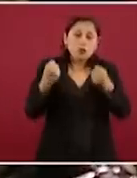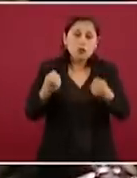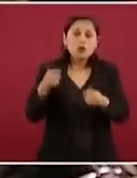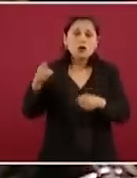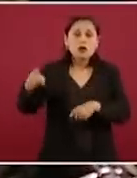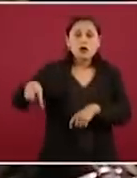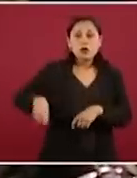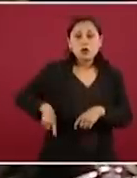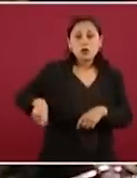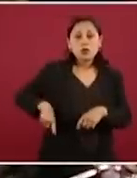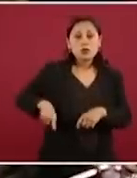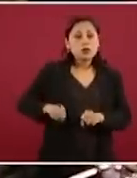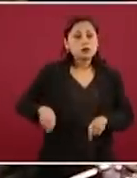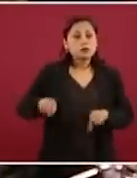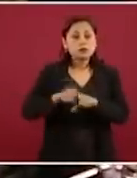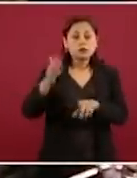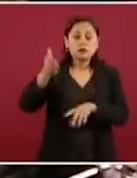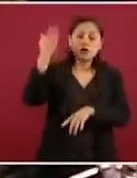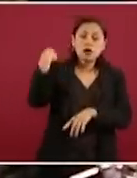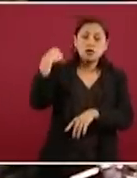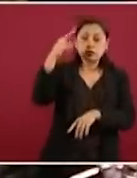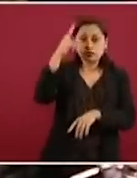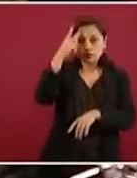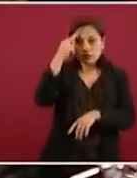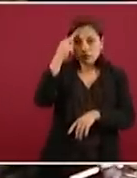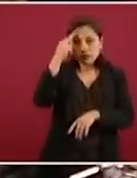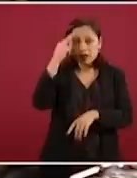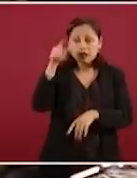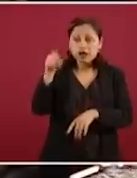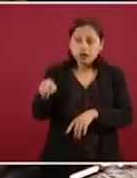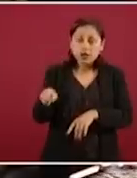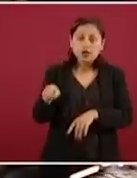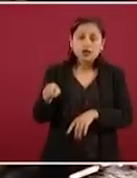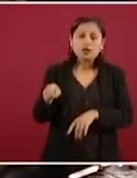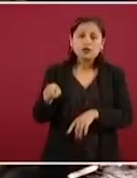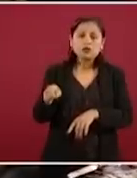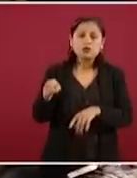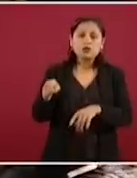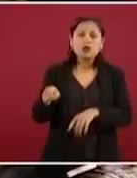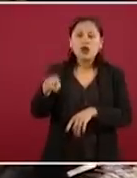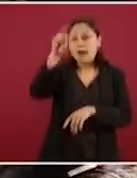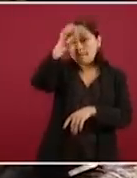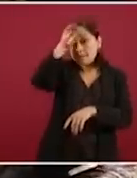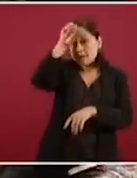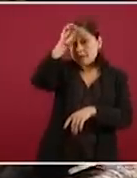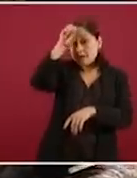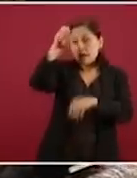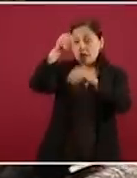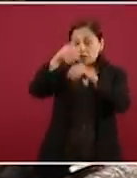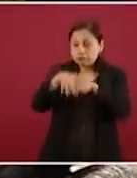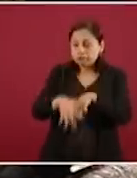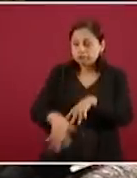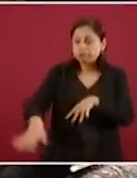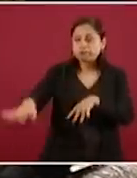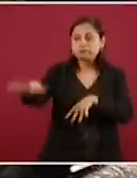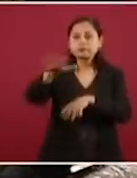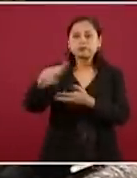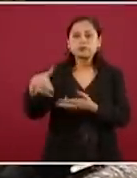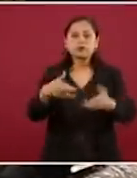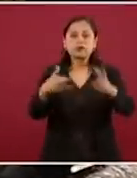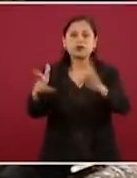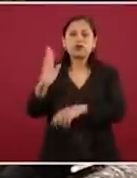Porfiriato, están bajo sus órdenes, y esta minera contaminó impunemente el río Sonora, pisotea los